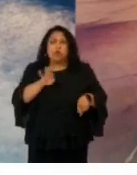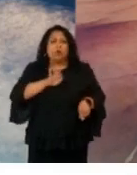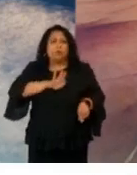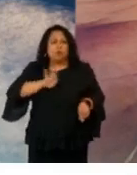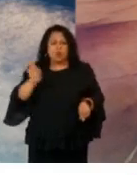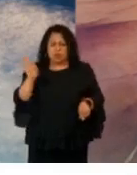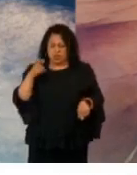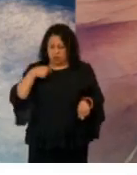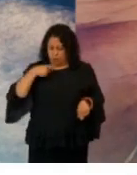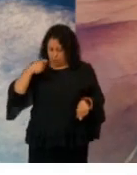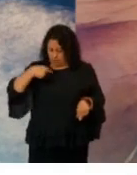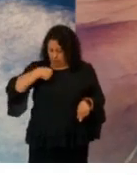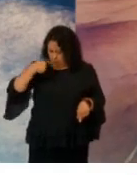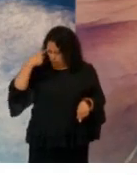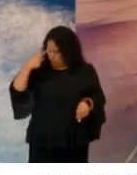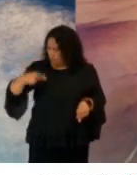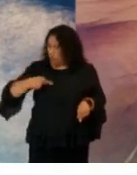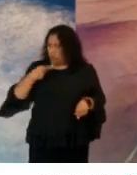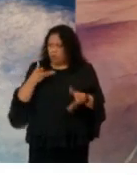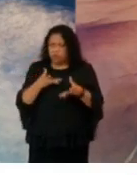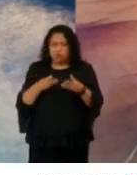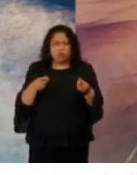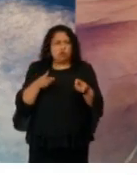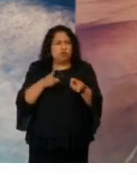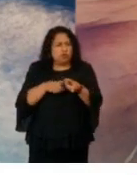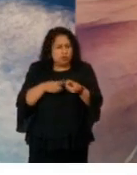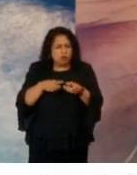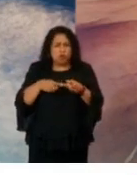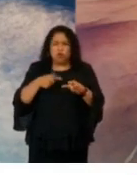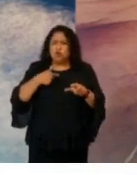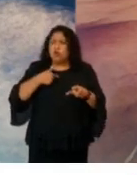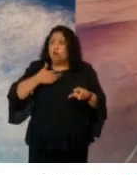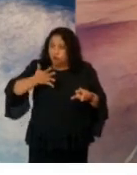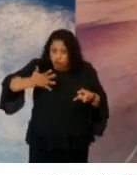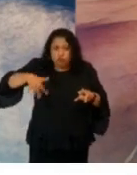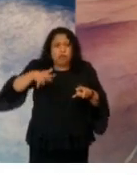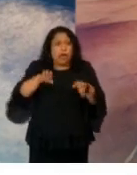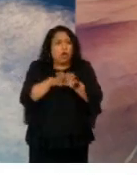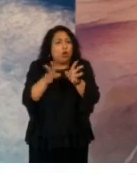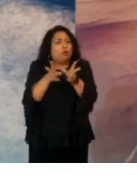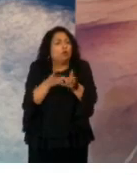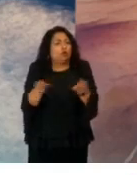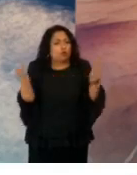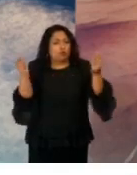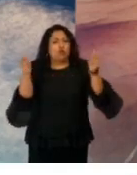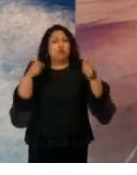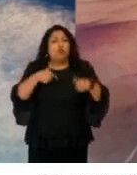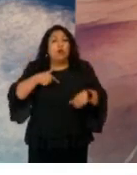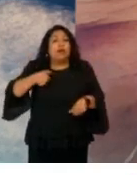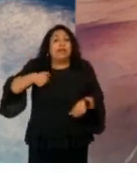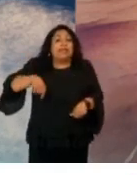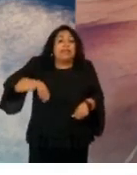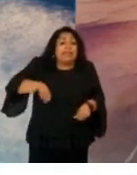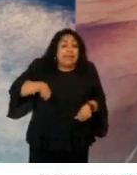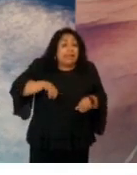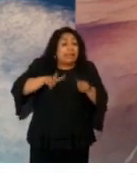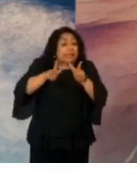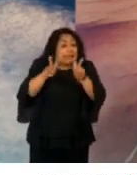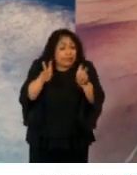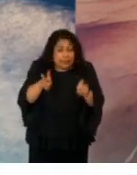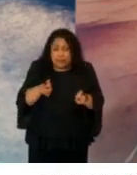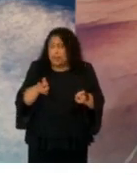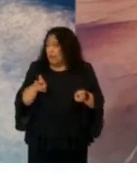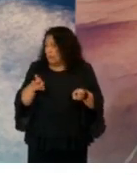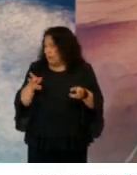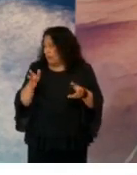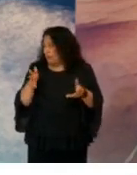de preguntarse dónde están las soluciones, de buscar soluciones, de estar interesada en todos estos temas. Va a sonar